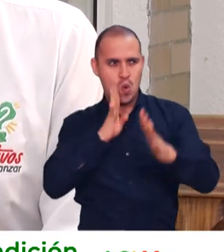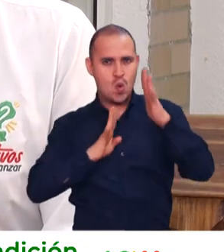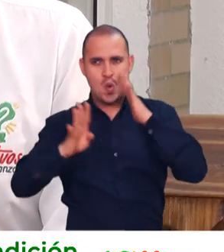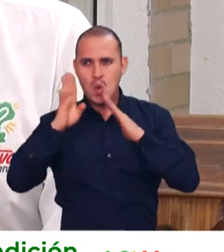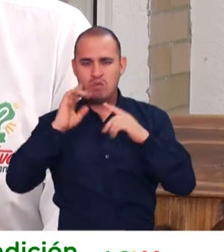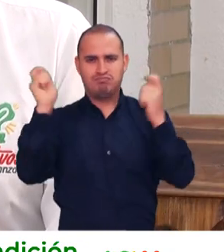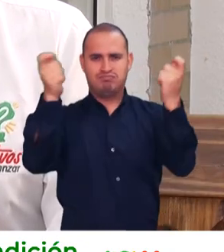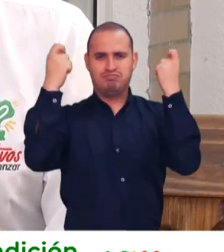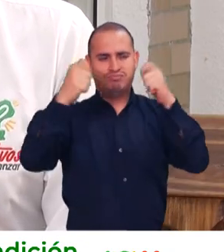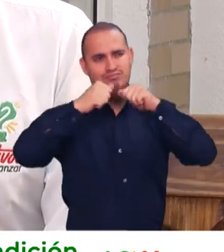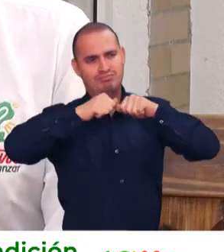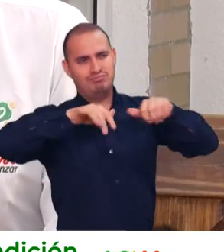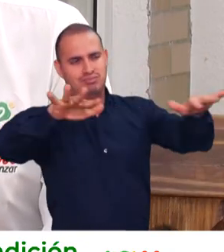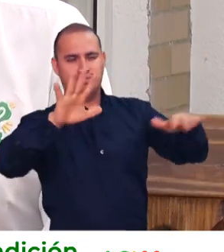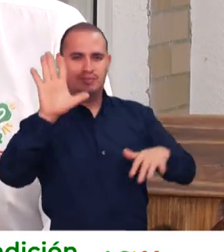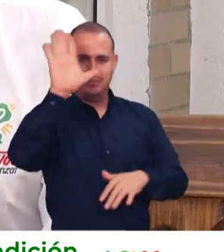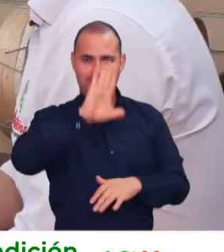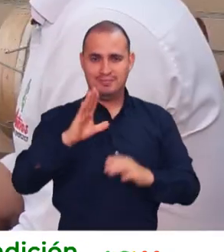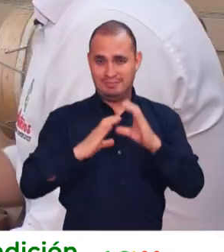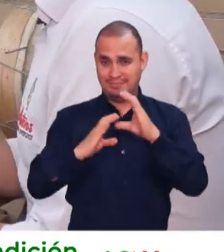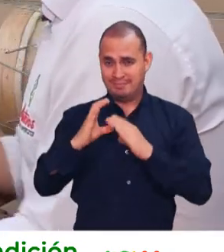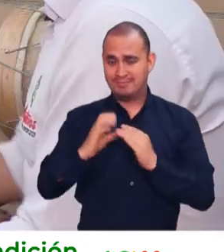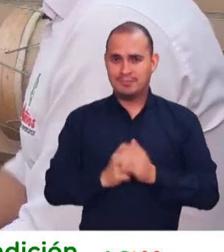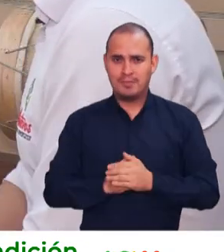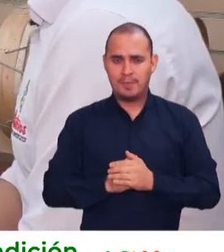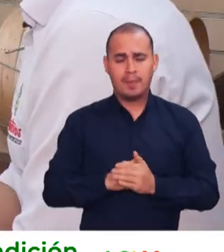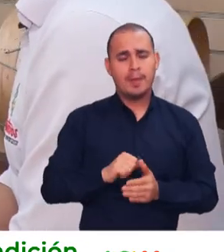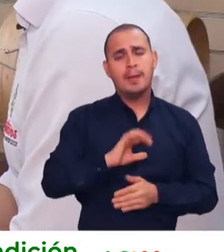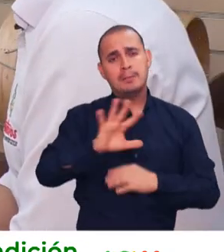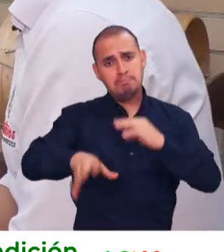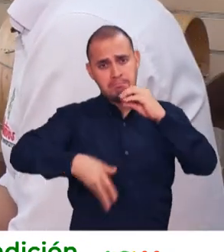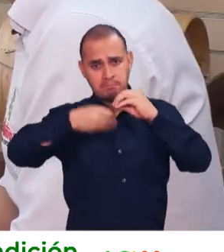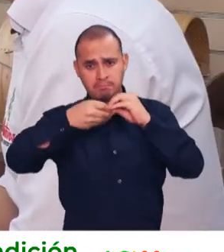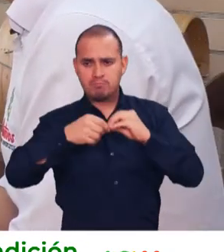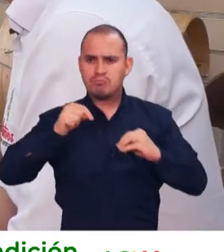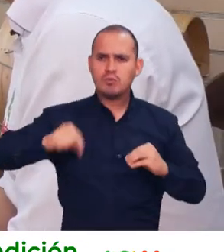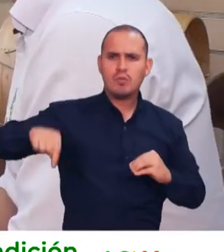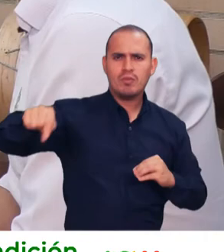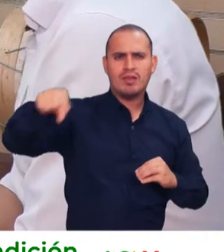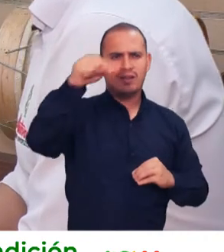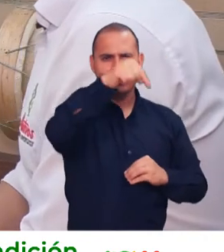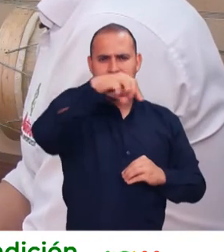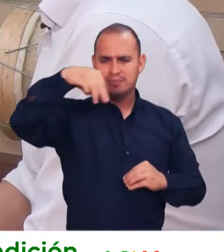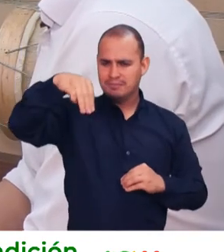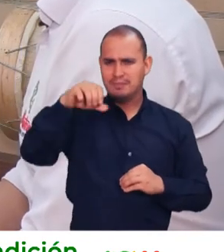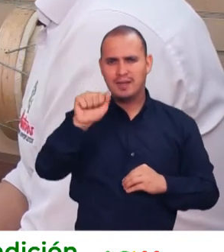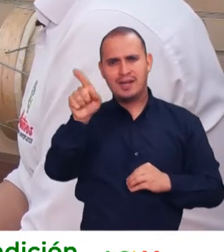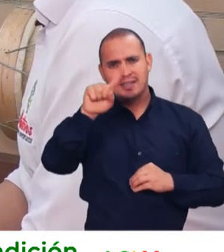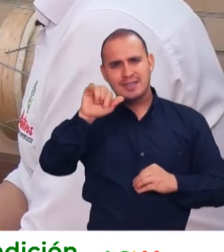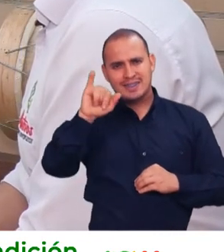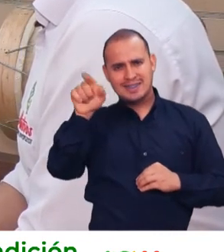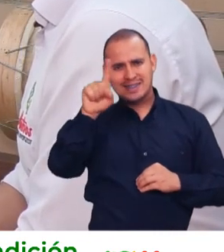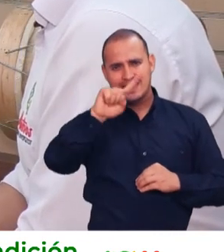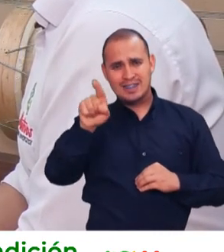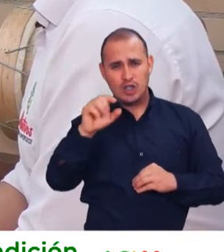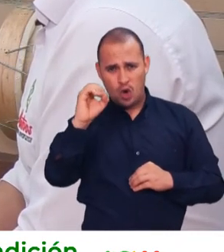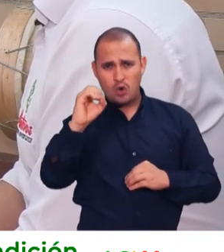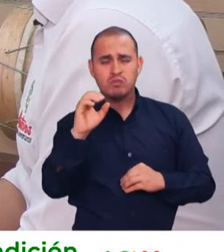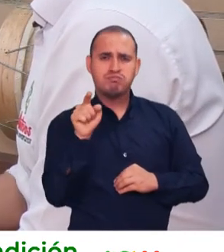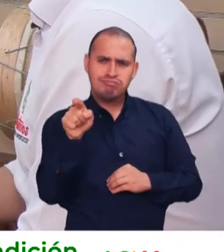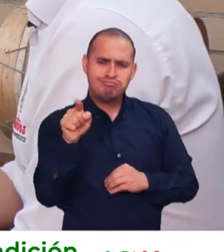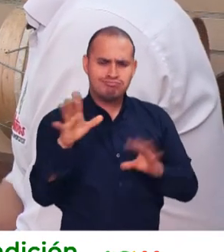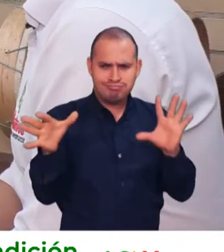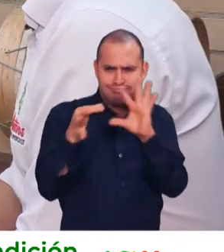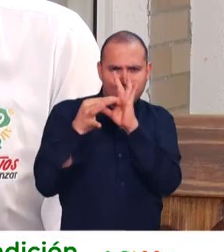turísticos que tenemos en el departamento. Por otra parte, el aviturismo en el macizo, señor gobernador, es algo que estamos apoyando